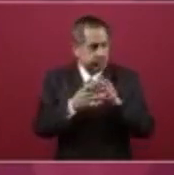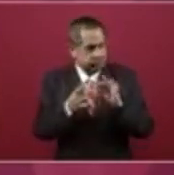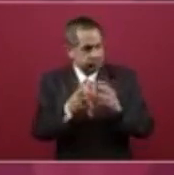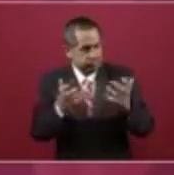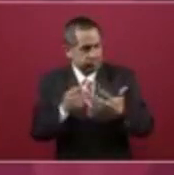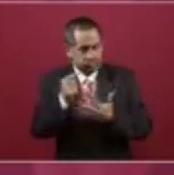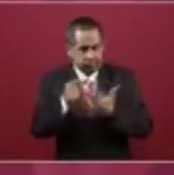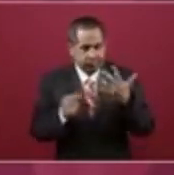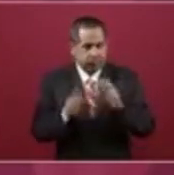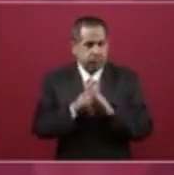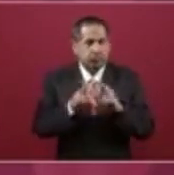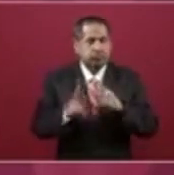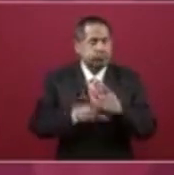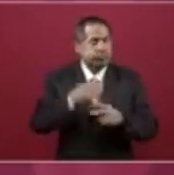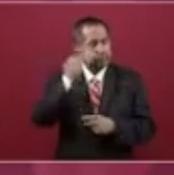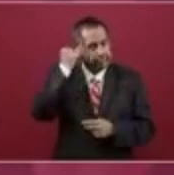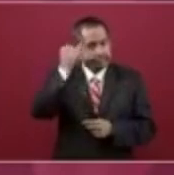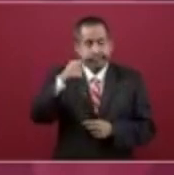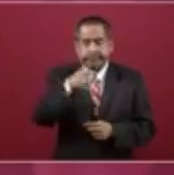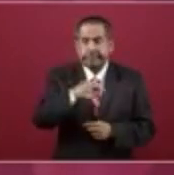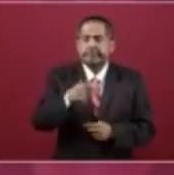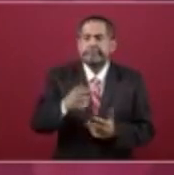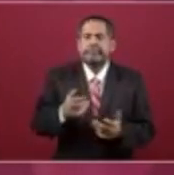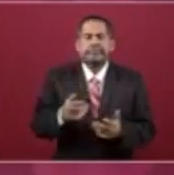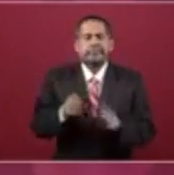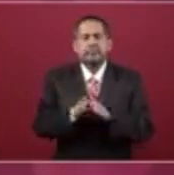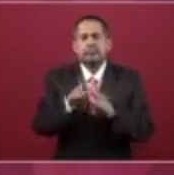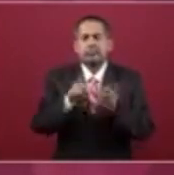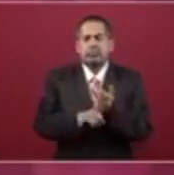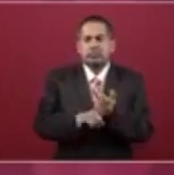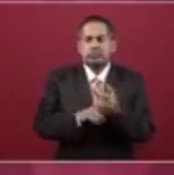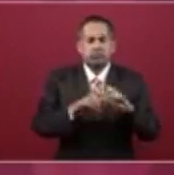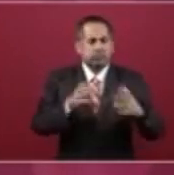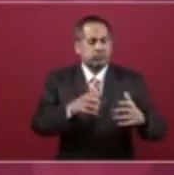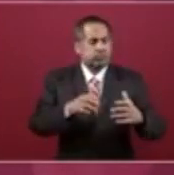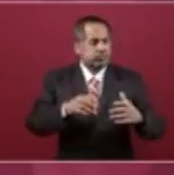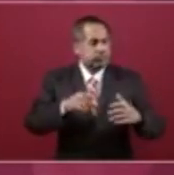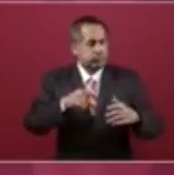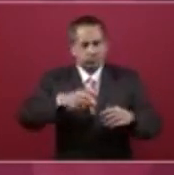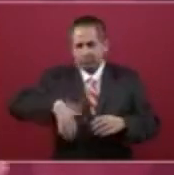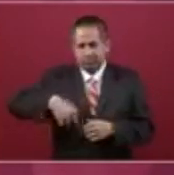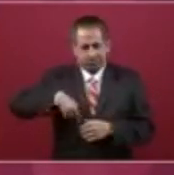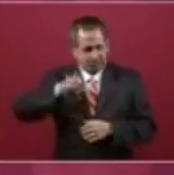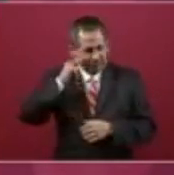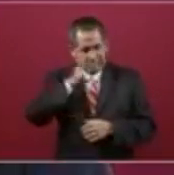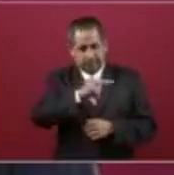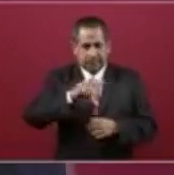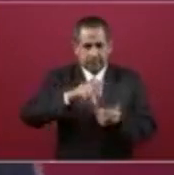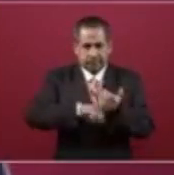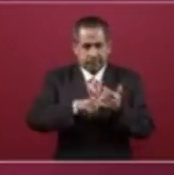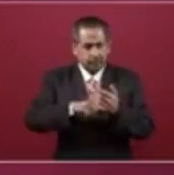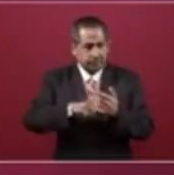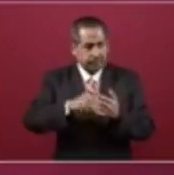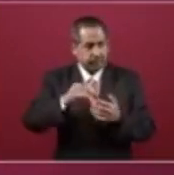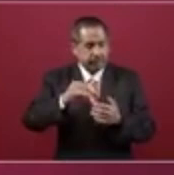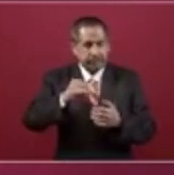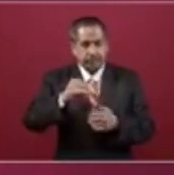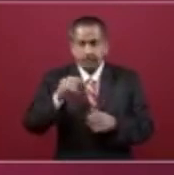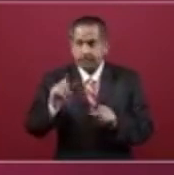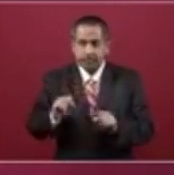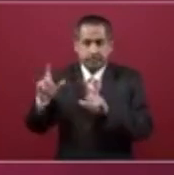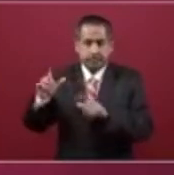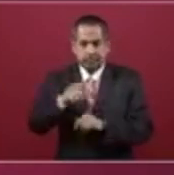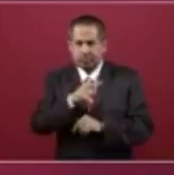creando, o ese fue el planteamiento, de que dado que estas obras, como ustedes pudieron ver en las imágenes, son obras